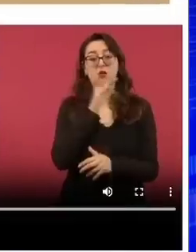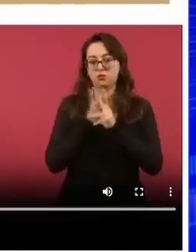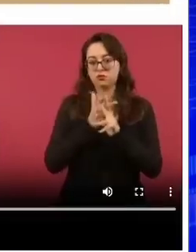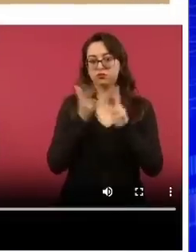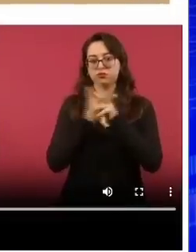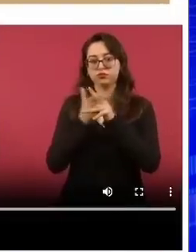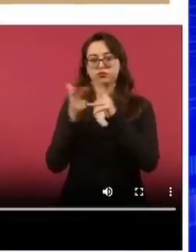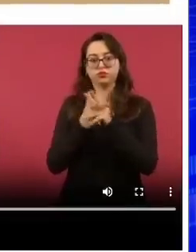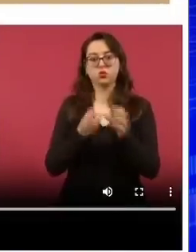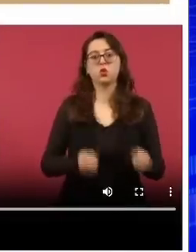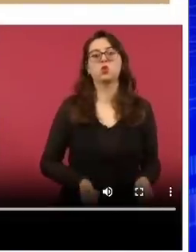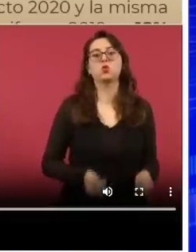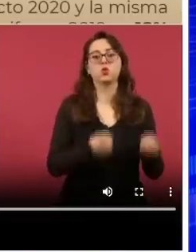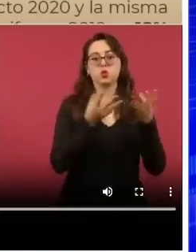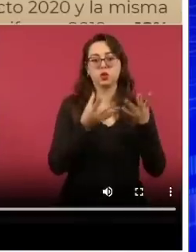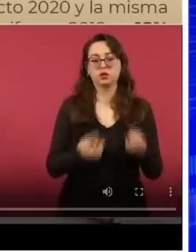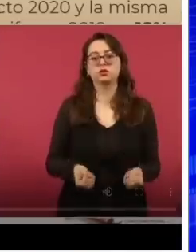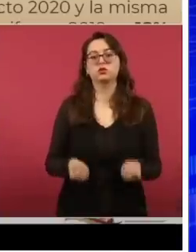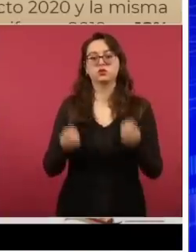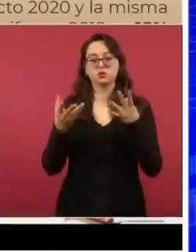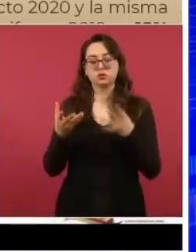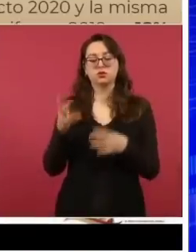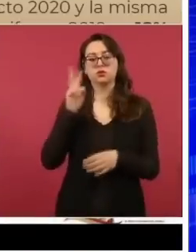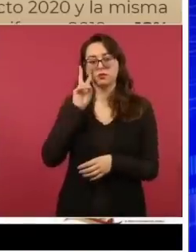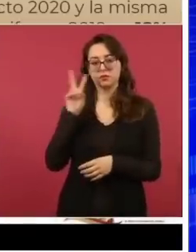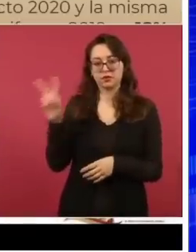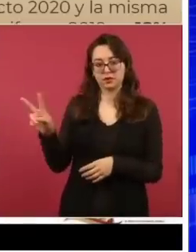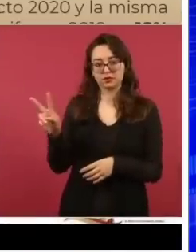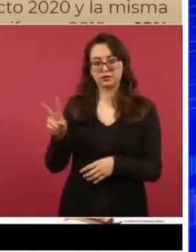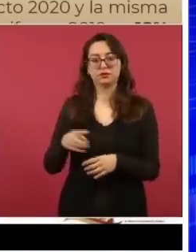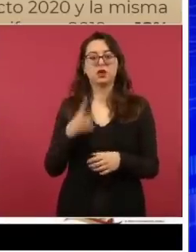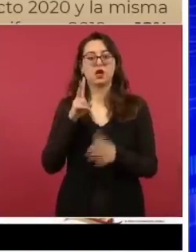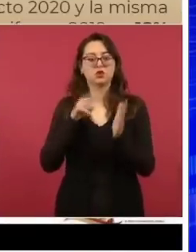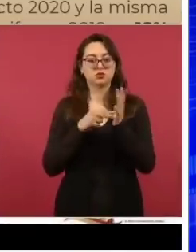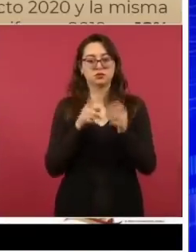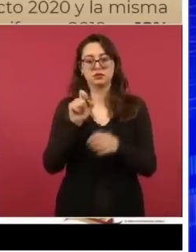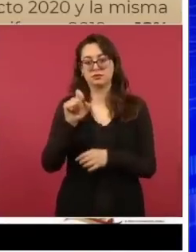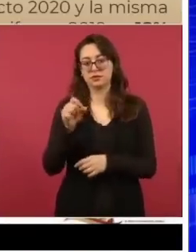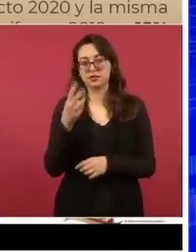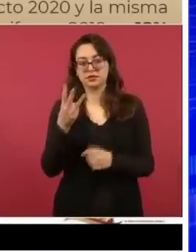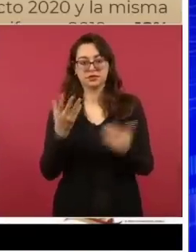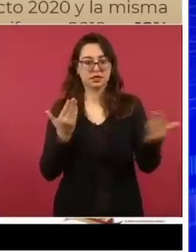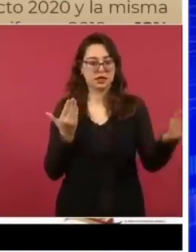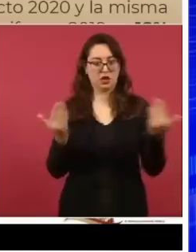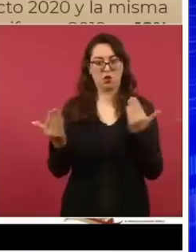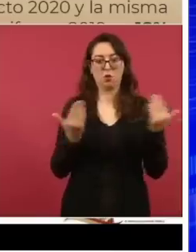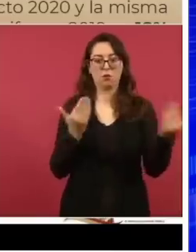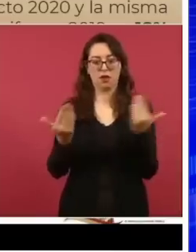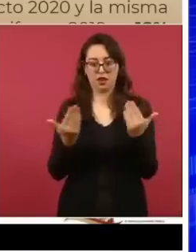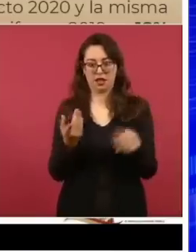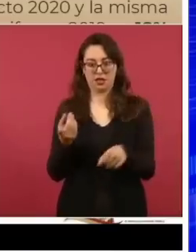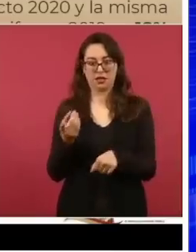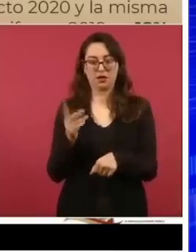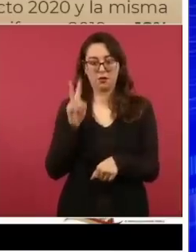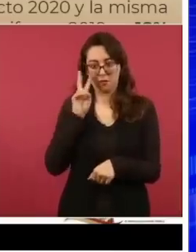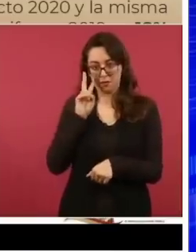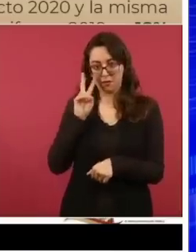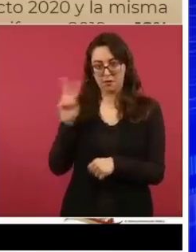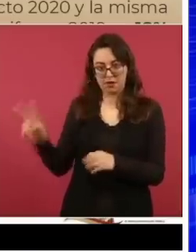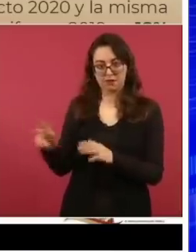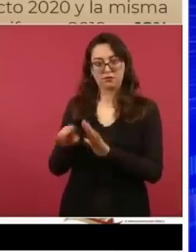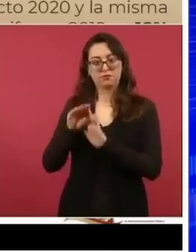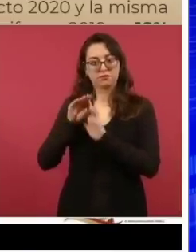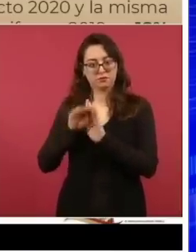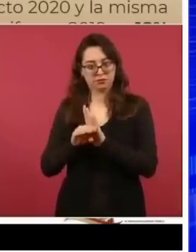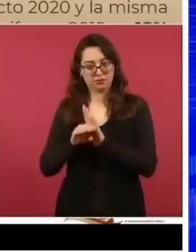diarios en general y con respecto al 2023, cómo ha bajado